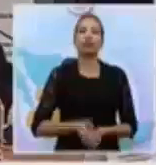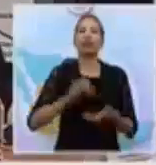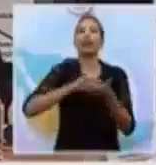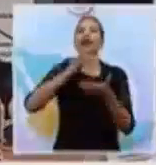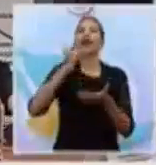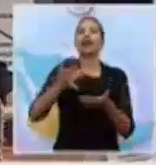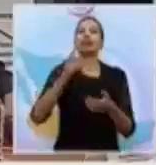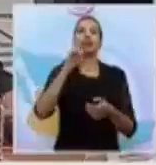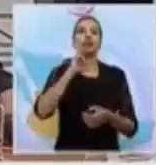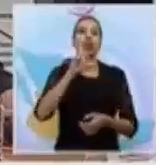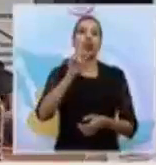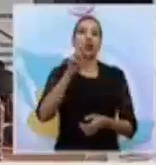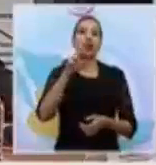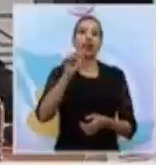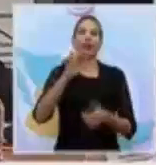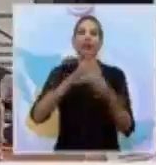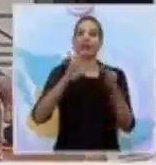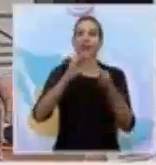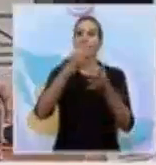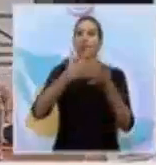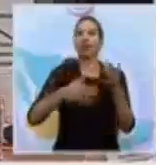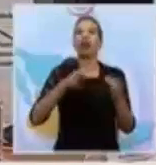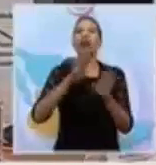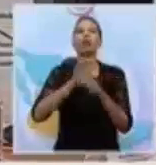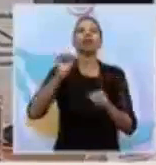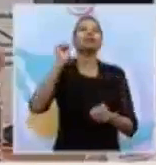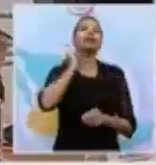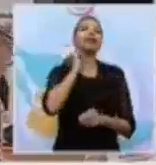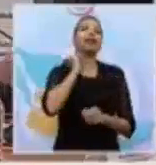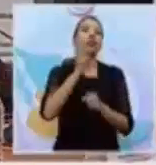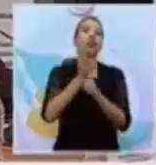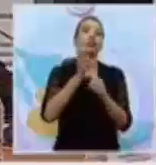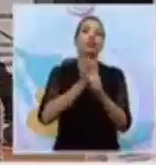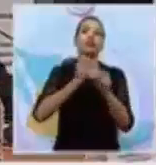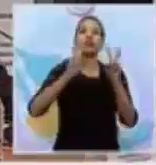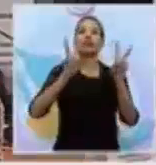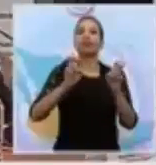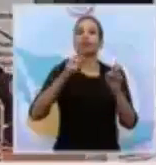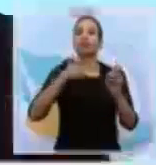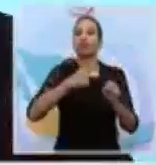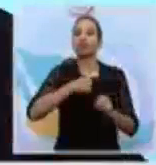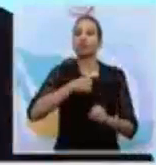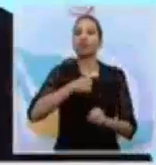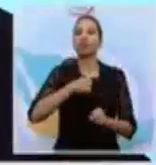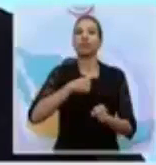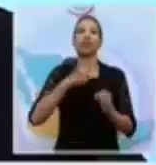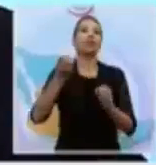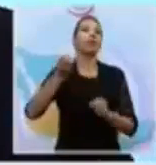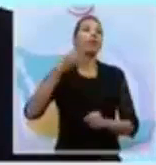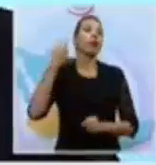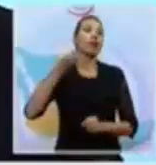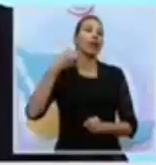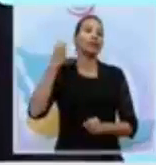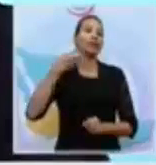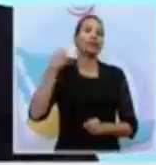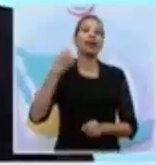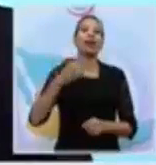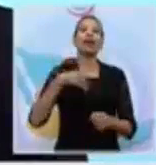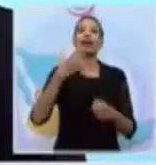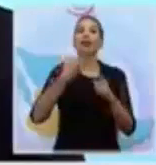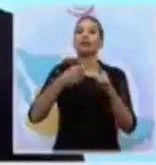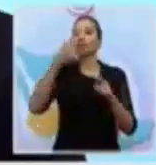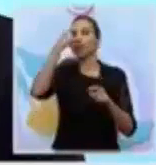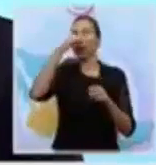Gracias, Lorena, por la invitación, gracias al Senado. El título de mi ponencia lo cambié, se llama